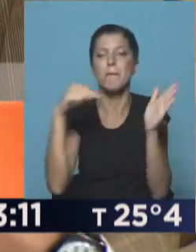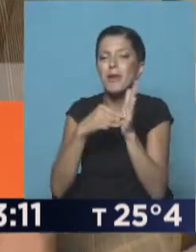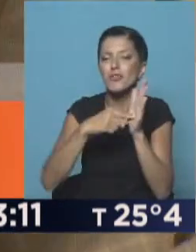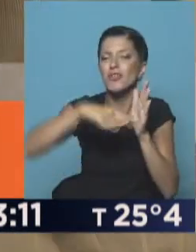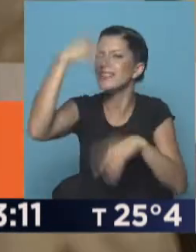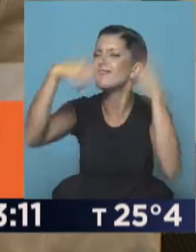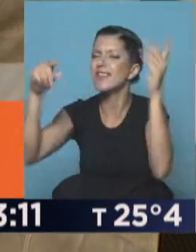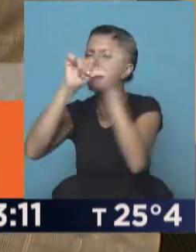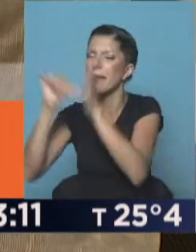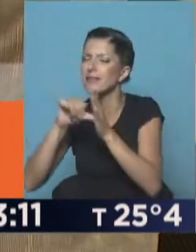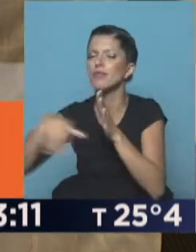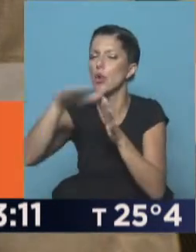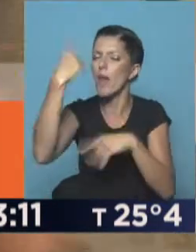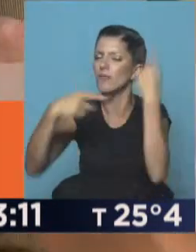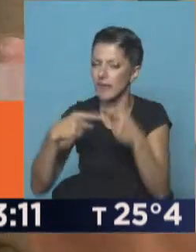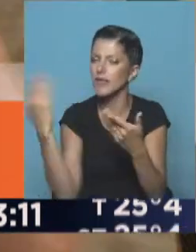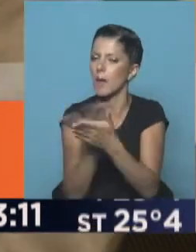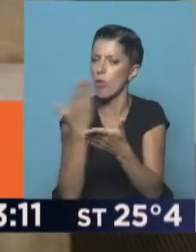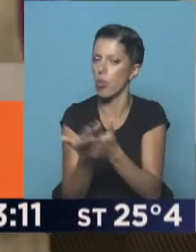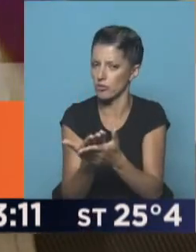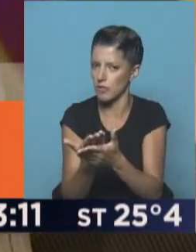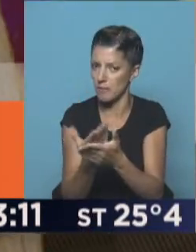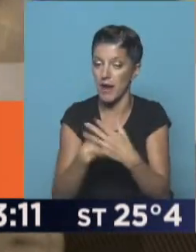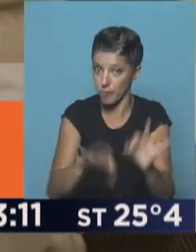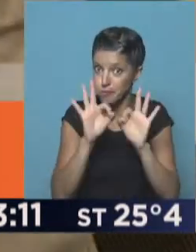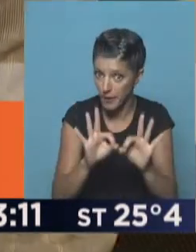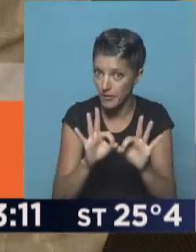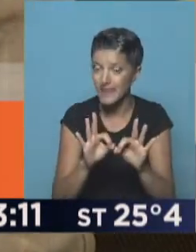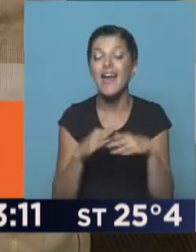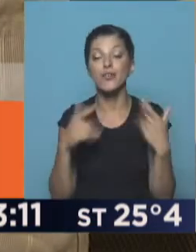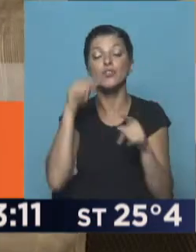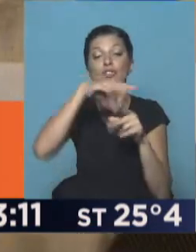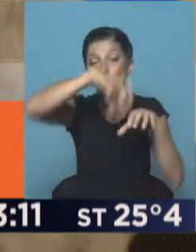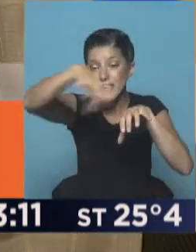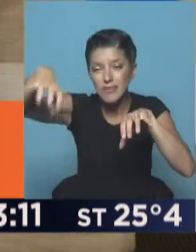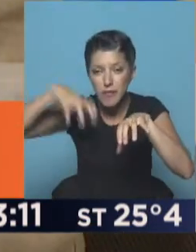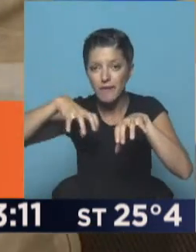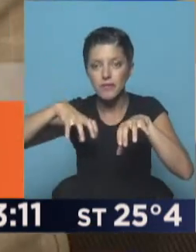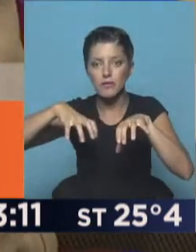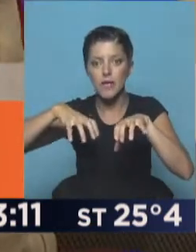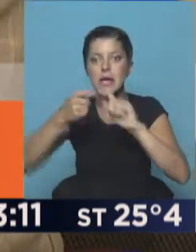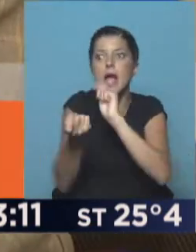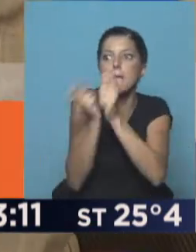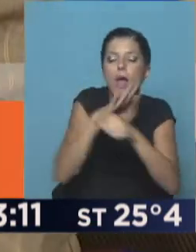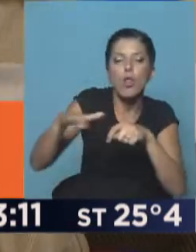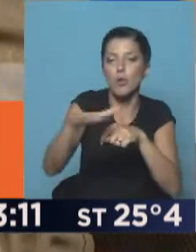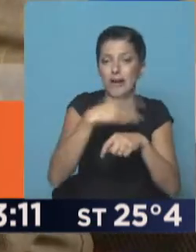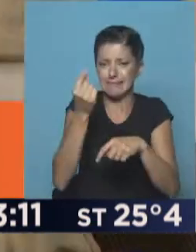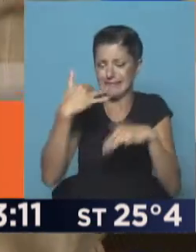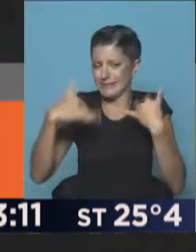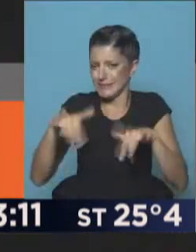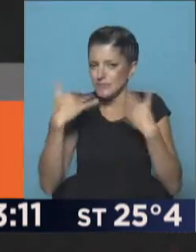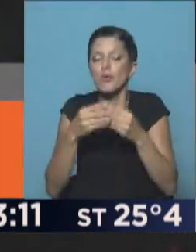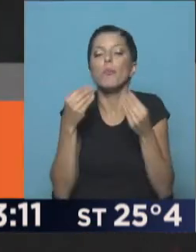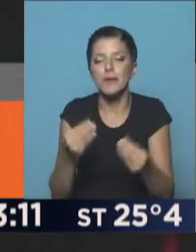Y entonces es enormemente costoso relocalizar de vuelta esas plantas, porque hay toda una habilidad que el